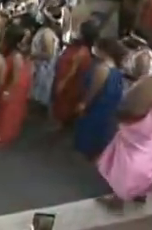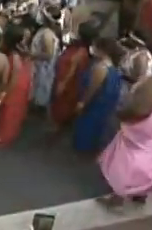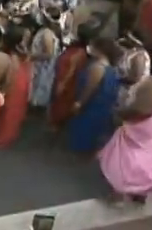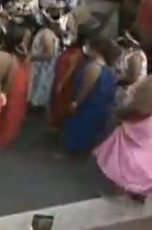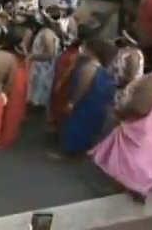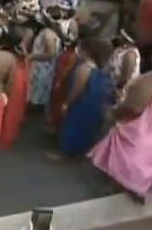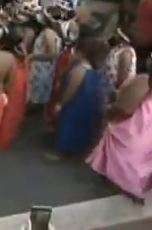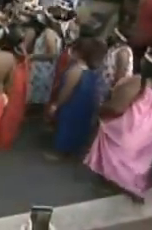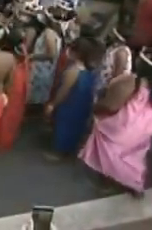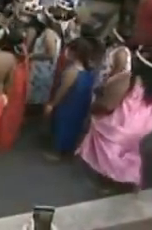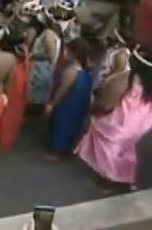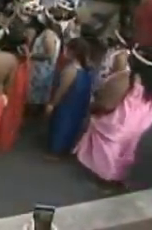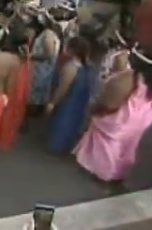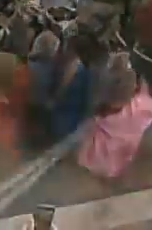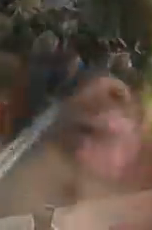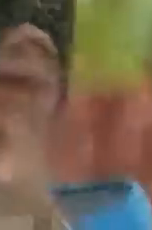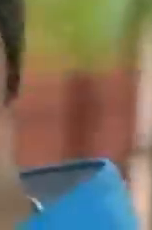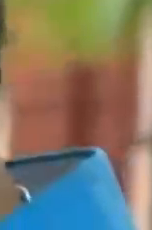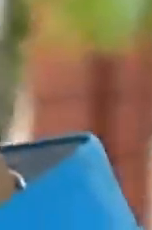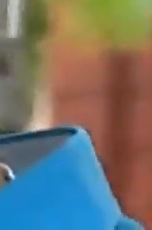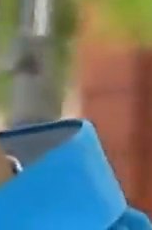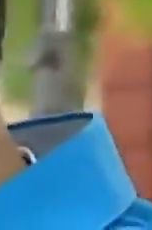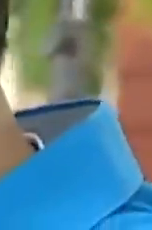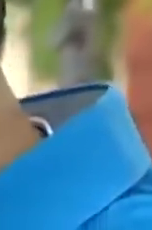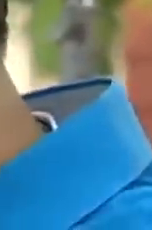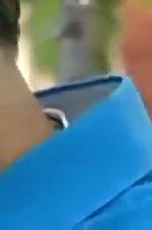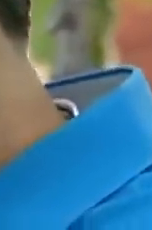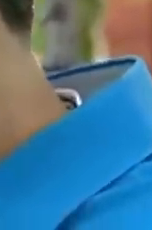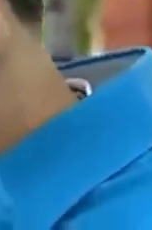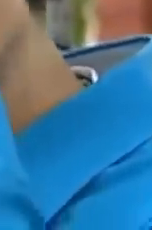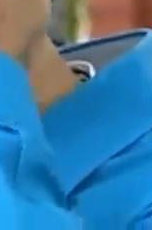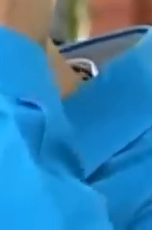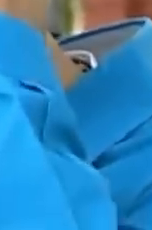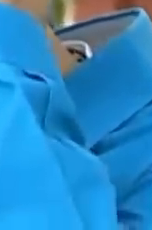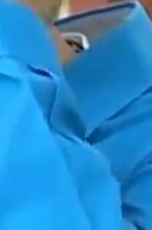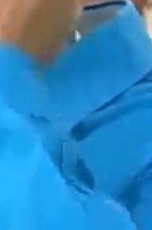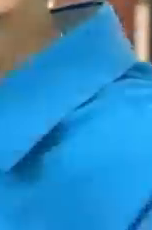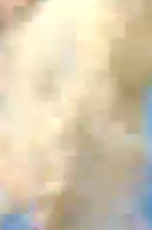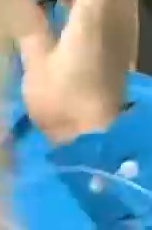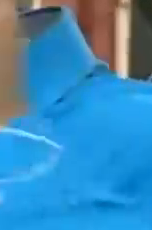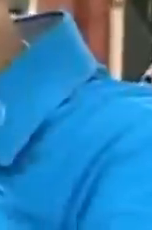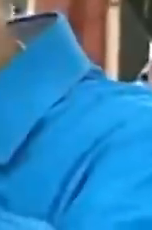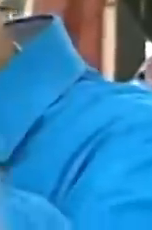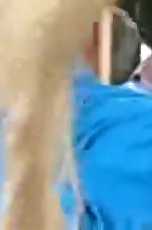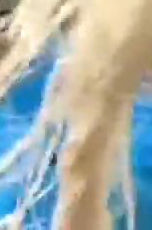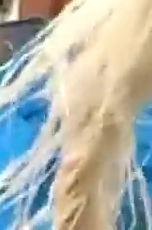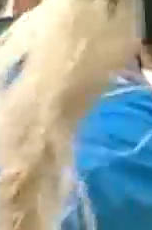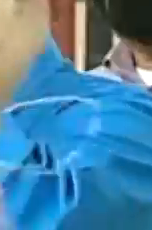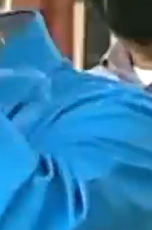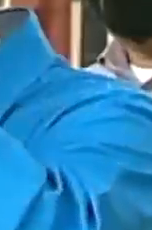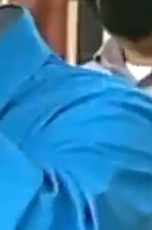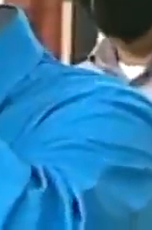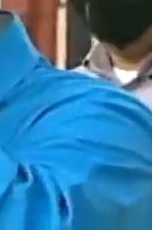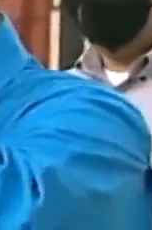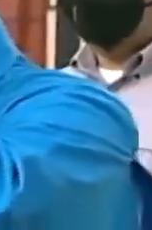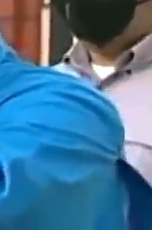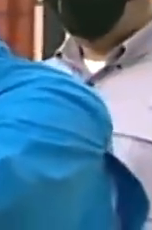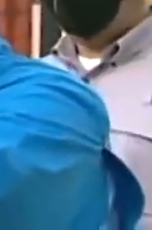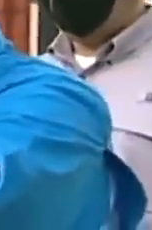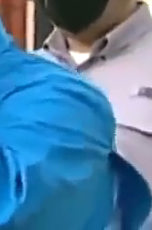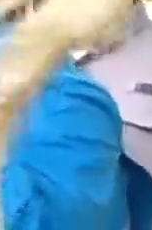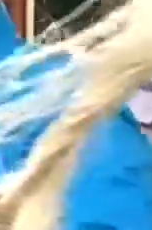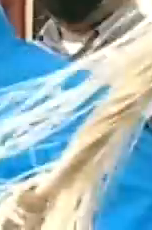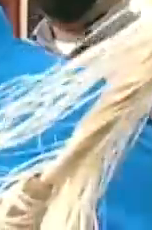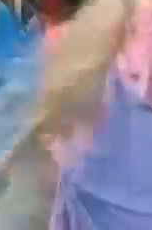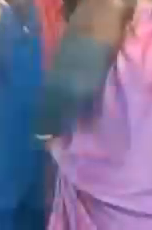En las imágenes, el baile del mare mare interpretado por indígenas cariñas del oriente del país, que representa una danza ancestral que simboliza